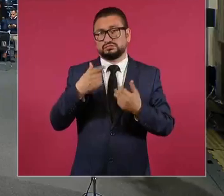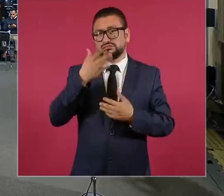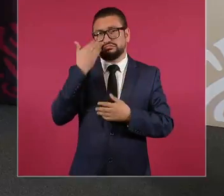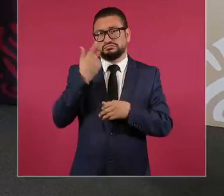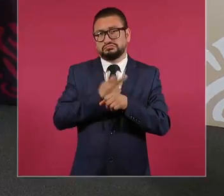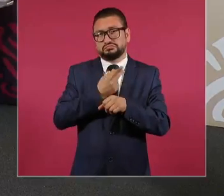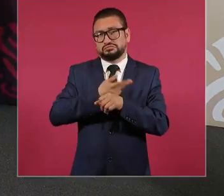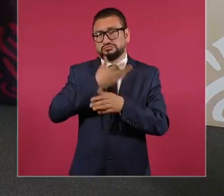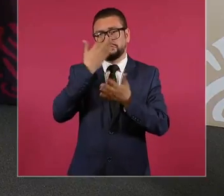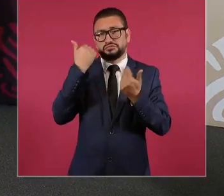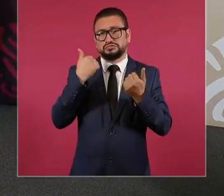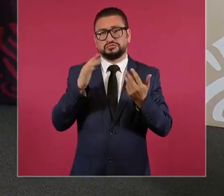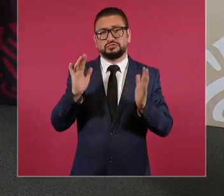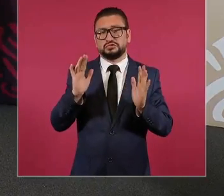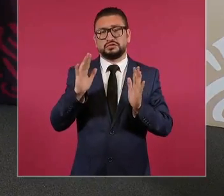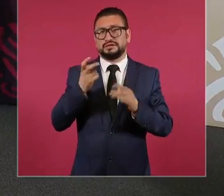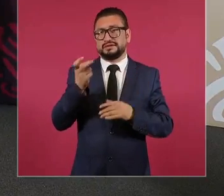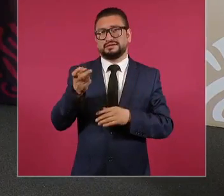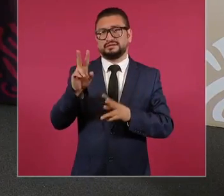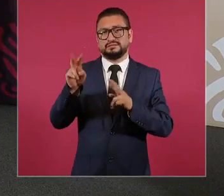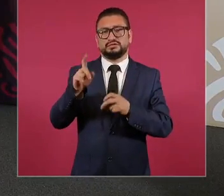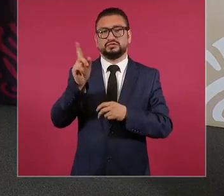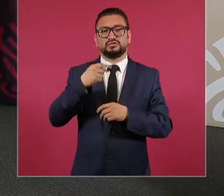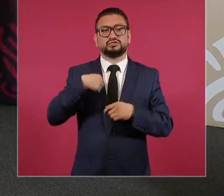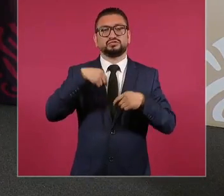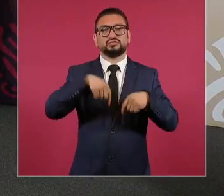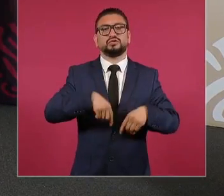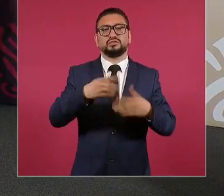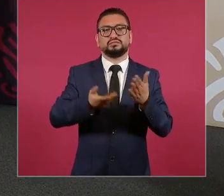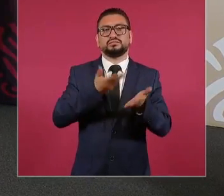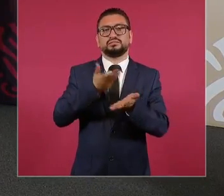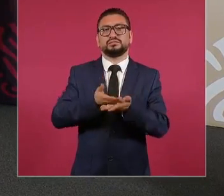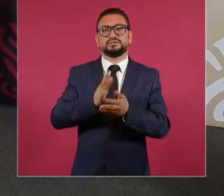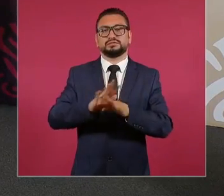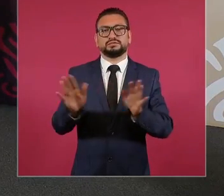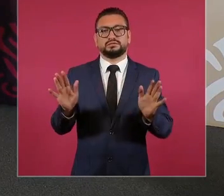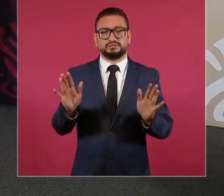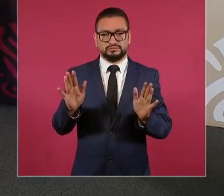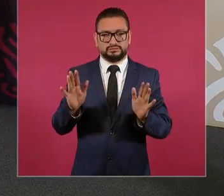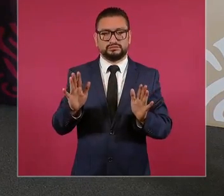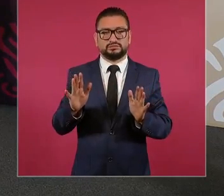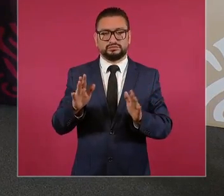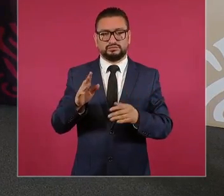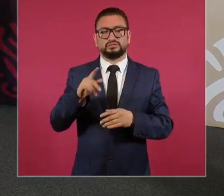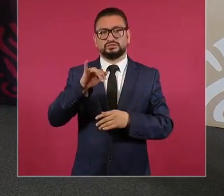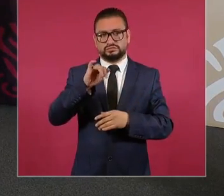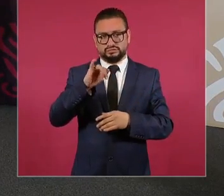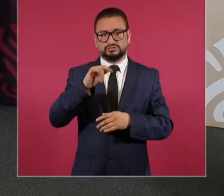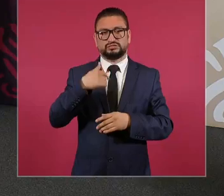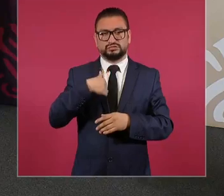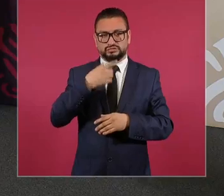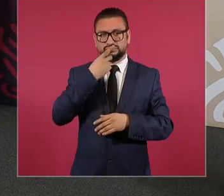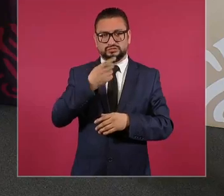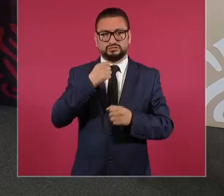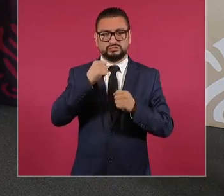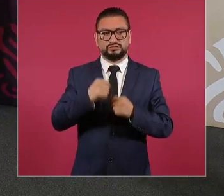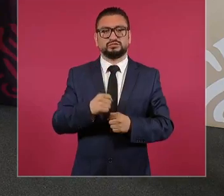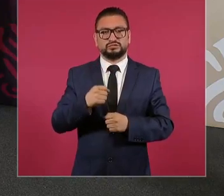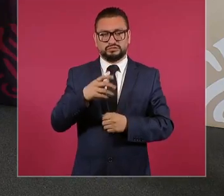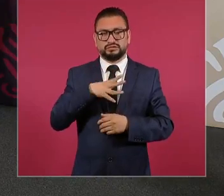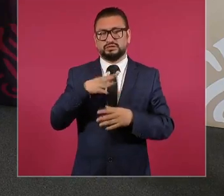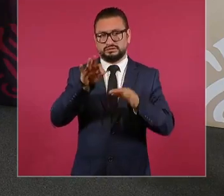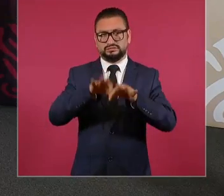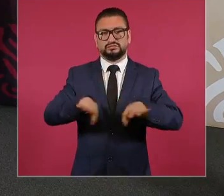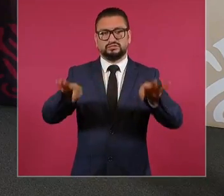está pasando no sé sobre eso yo presenté una iniciativa y lo que sí sostengo es que es